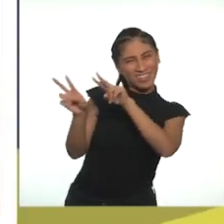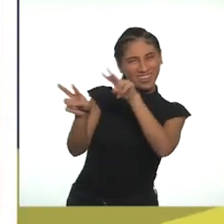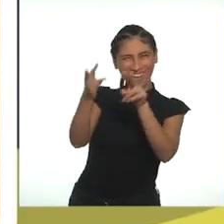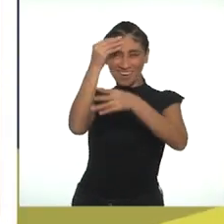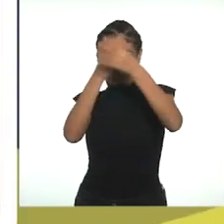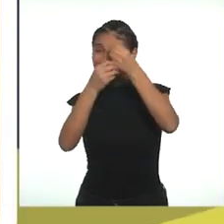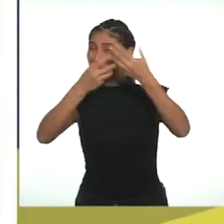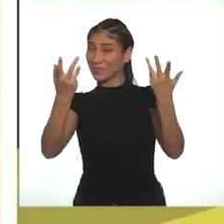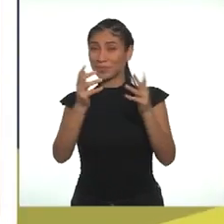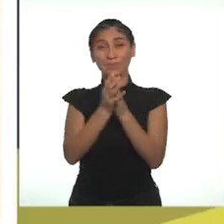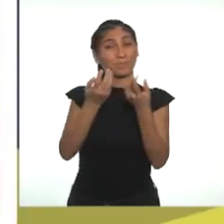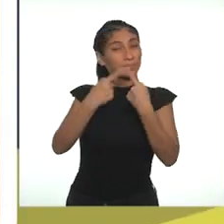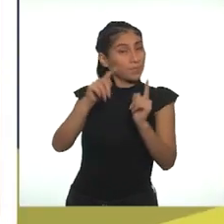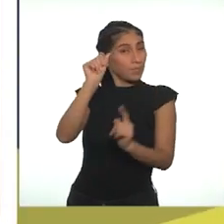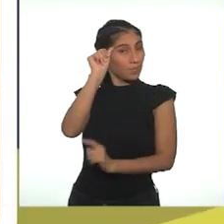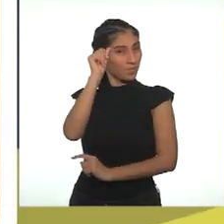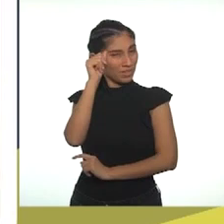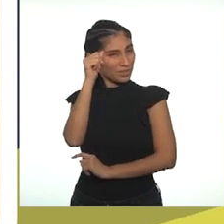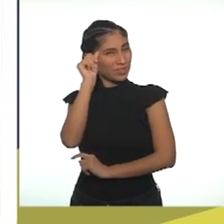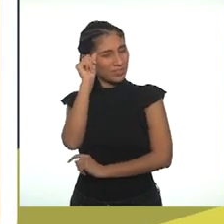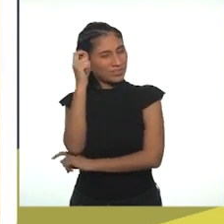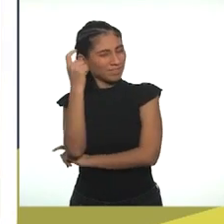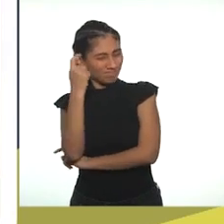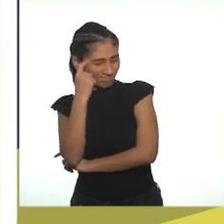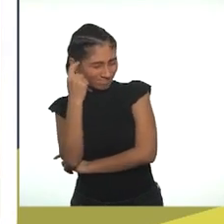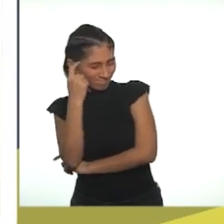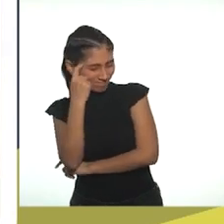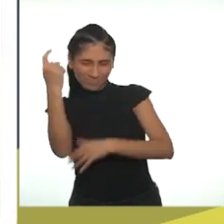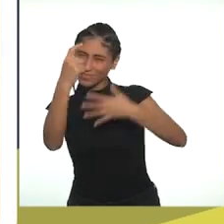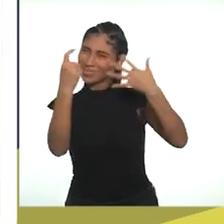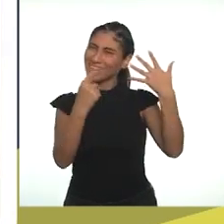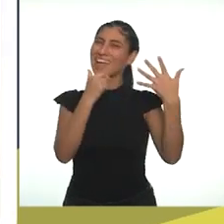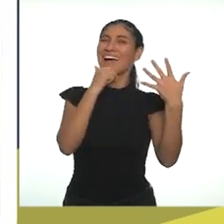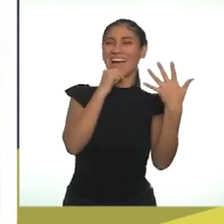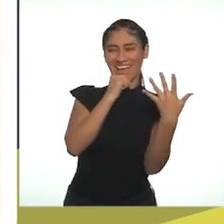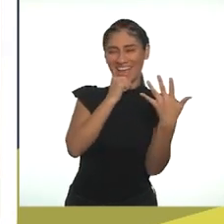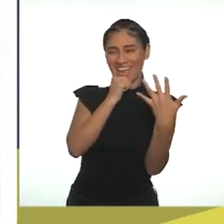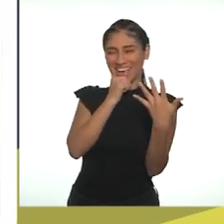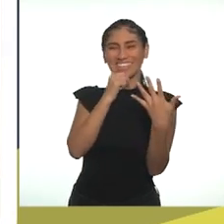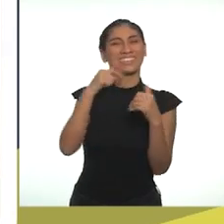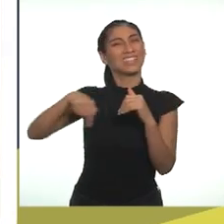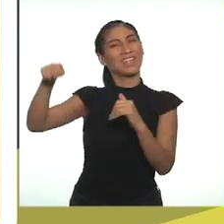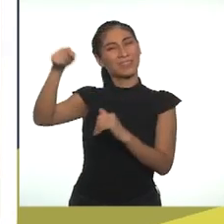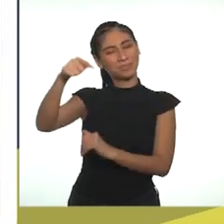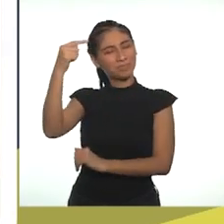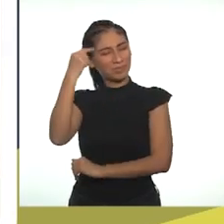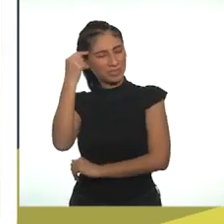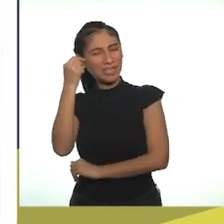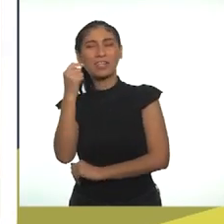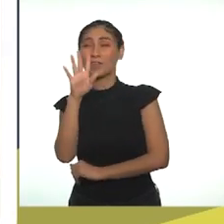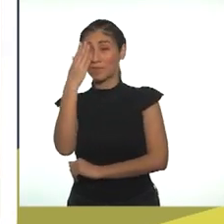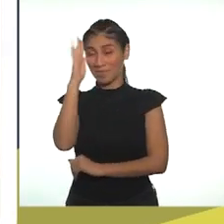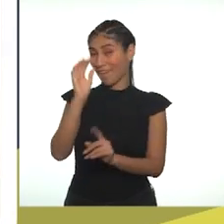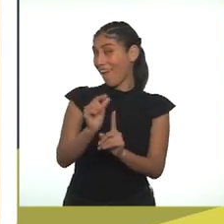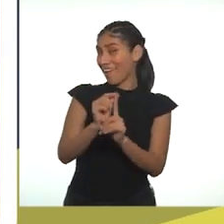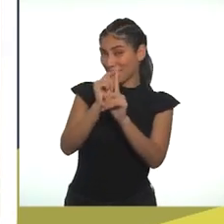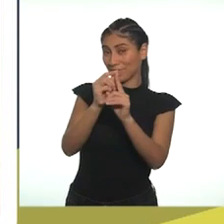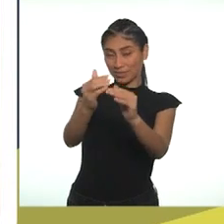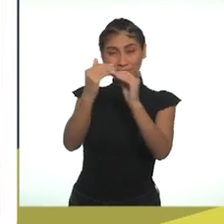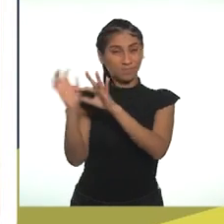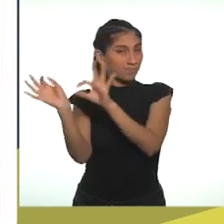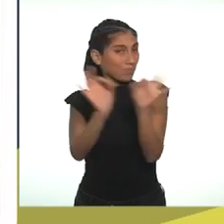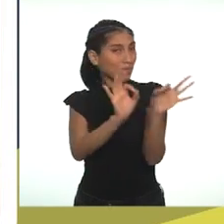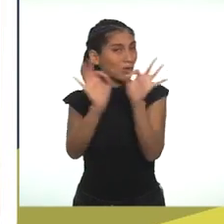etc. Solo recordando y reflexionando todo eso es que la fecha tendrá significado. Lo